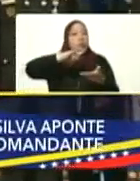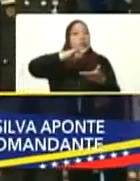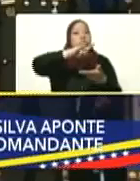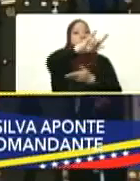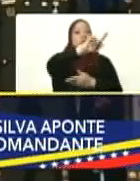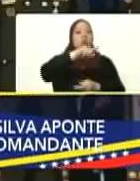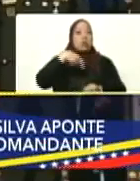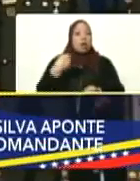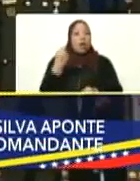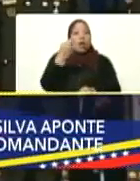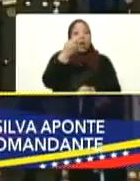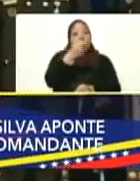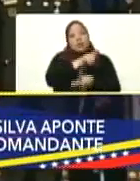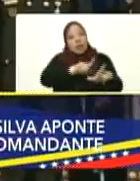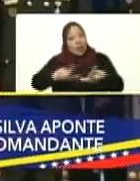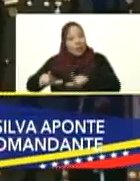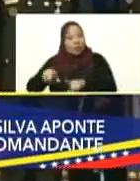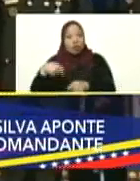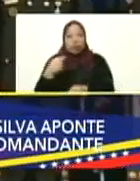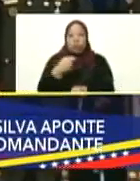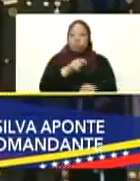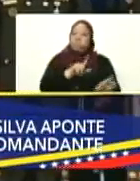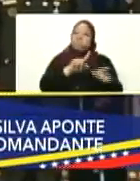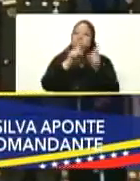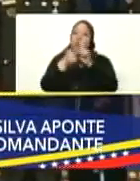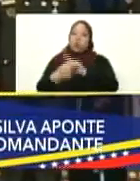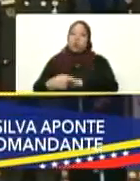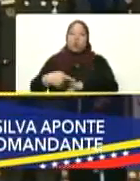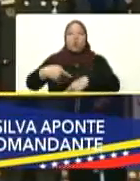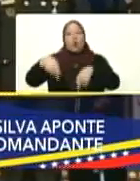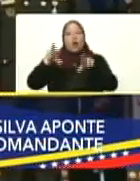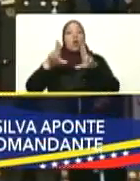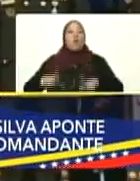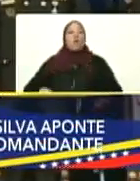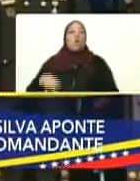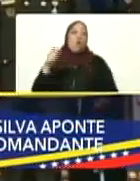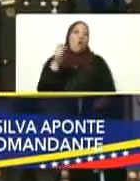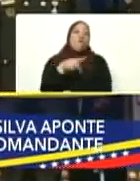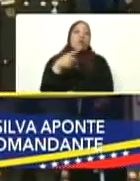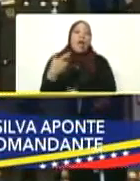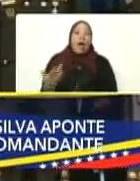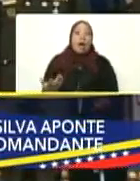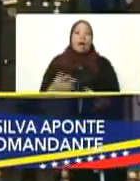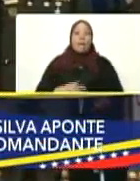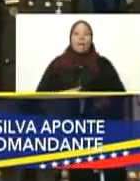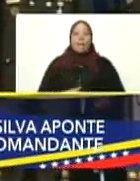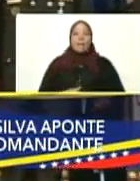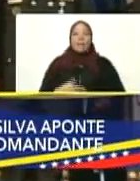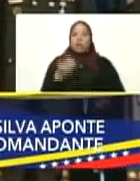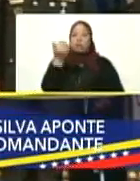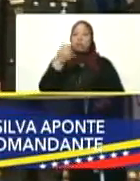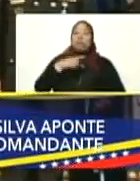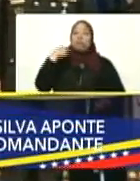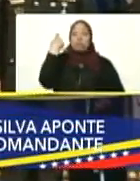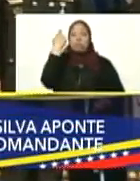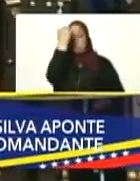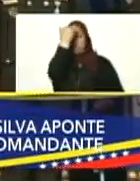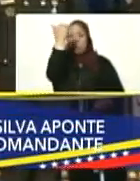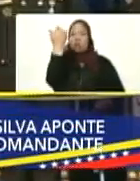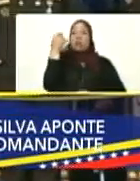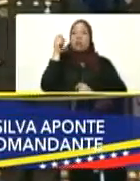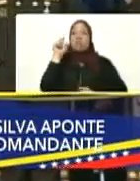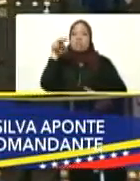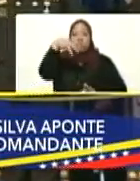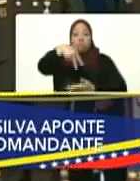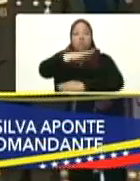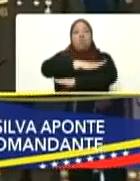entrega su cargo y pasa situación de retiro activo con la frente en alto y con